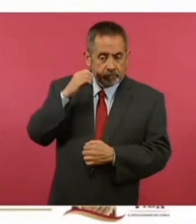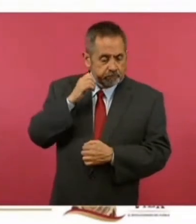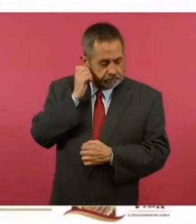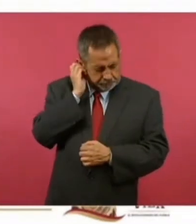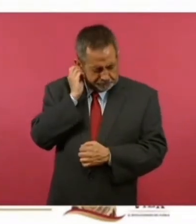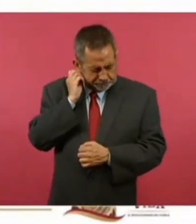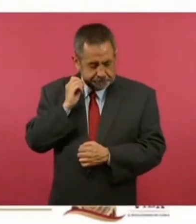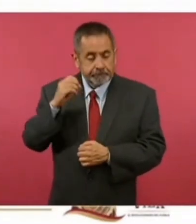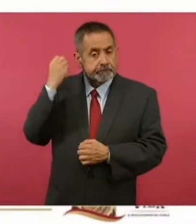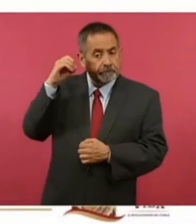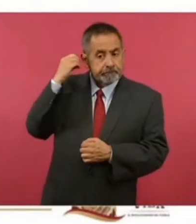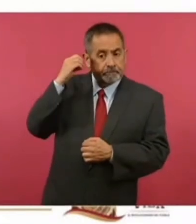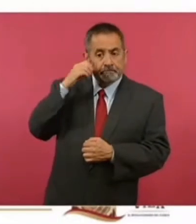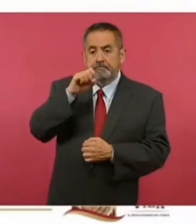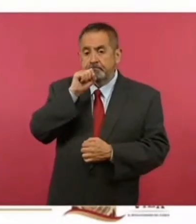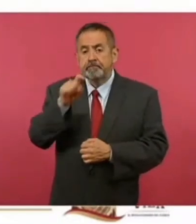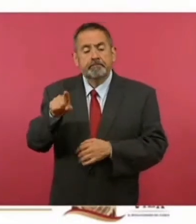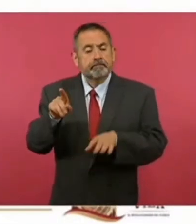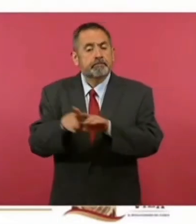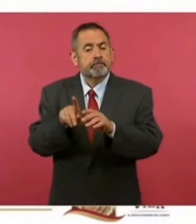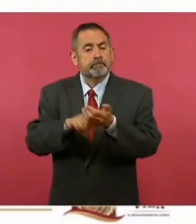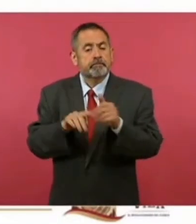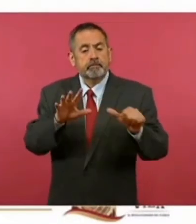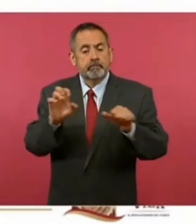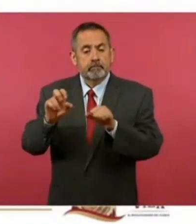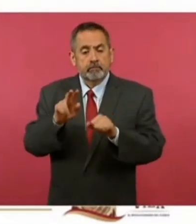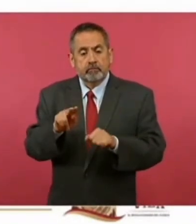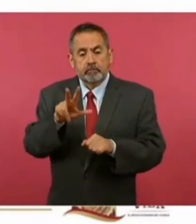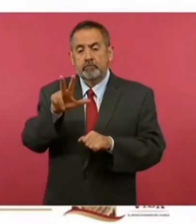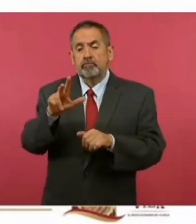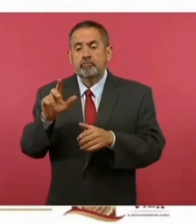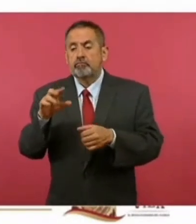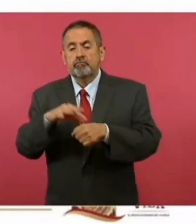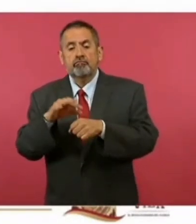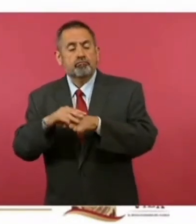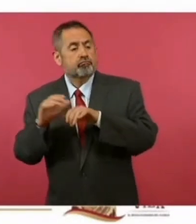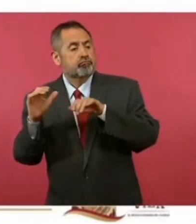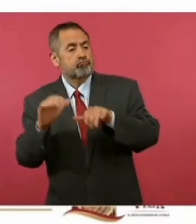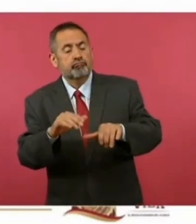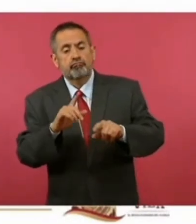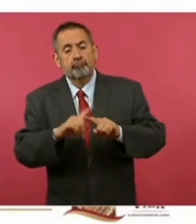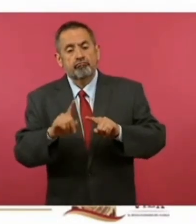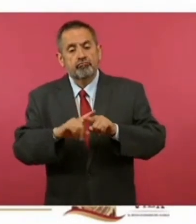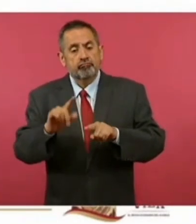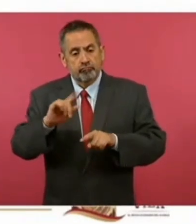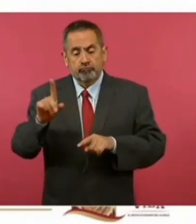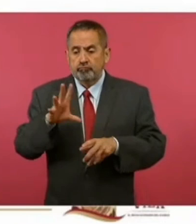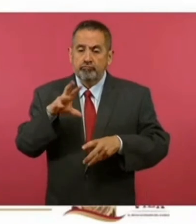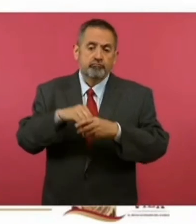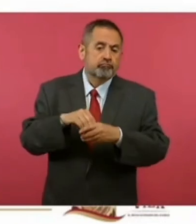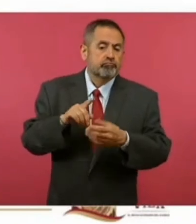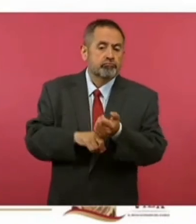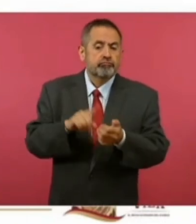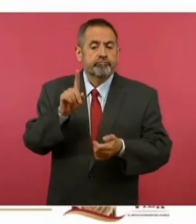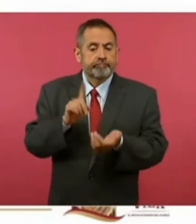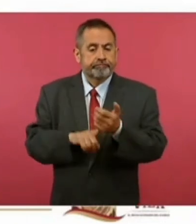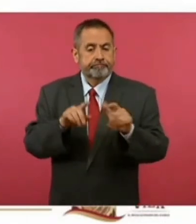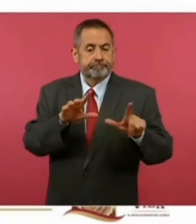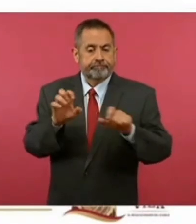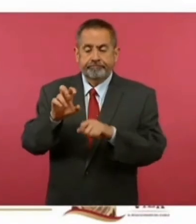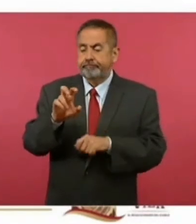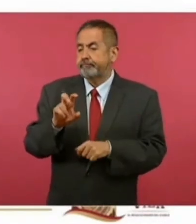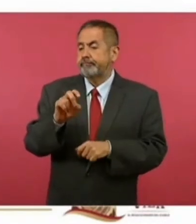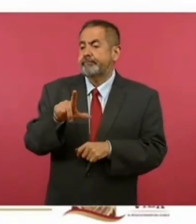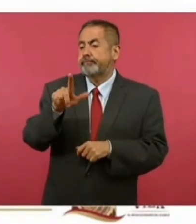se han sumado 688 médicas médicos especialistas y una inversión total de mil